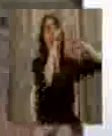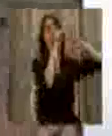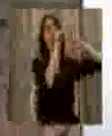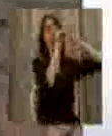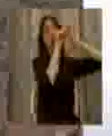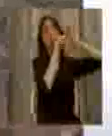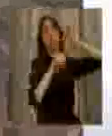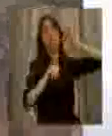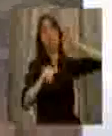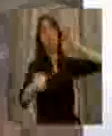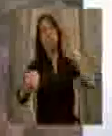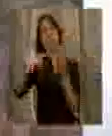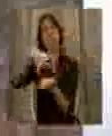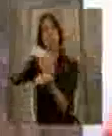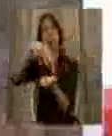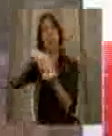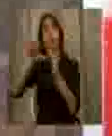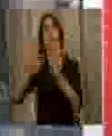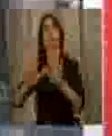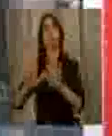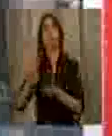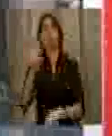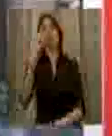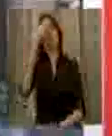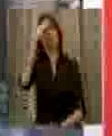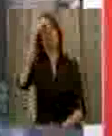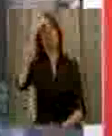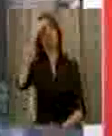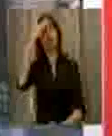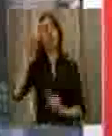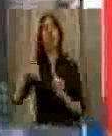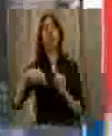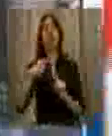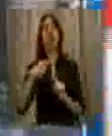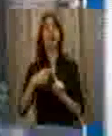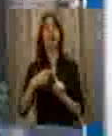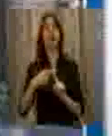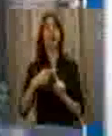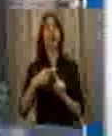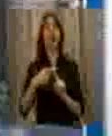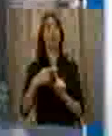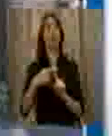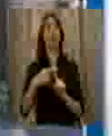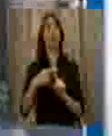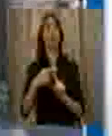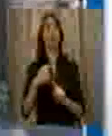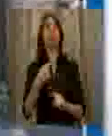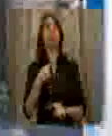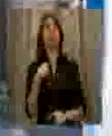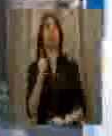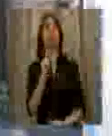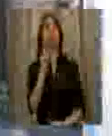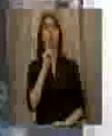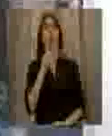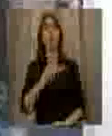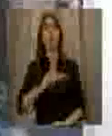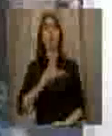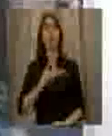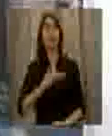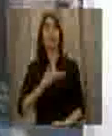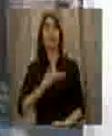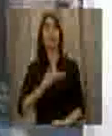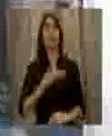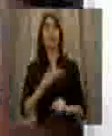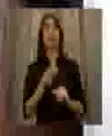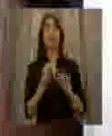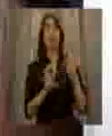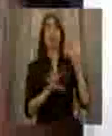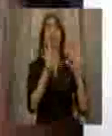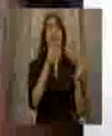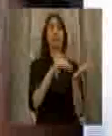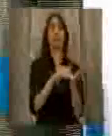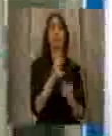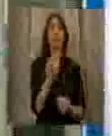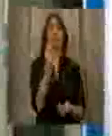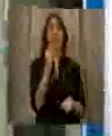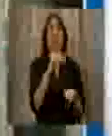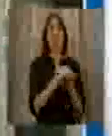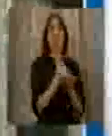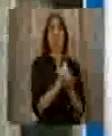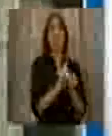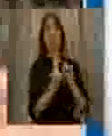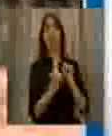estar 3 días allá de repente. Y además yo no disponía de tener unos 15 o 20 mil pesos para ir y